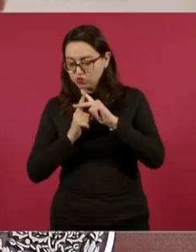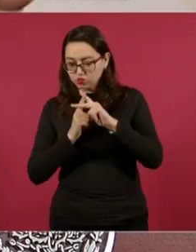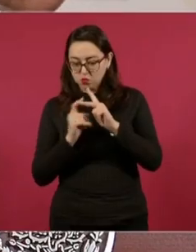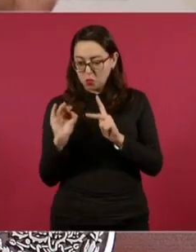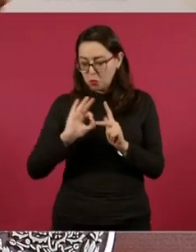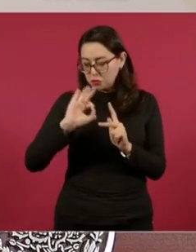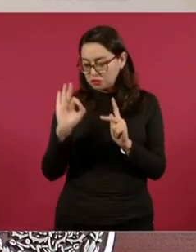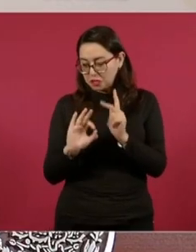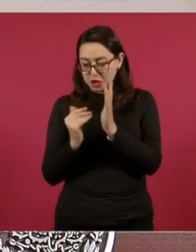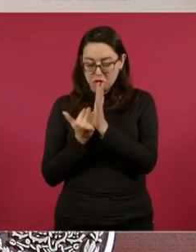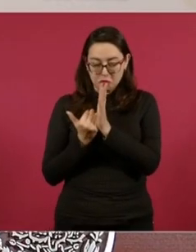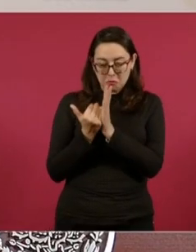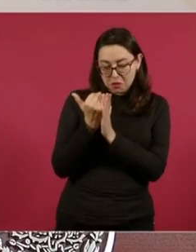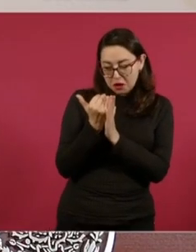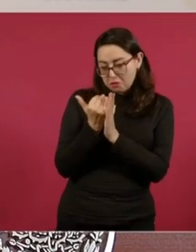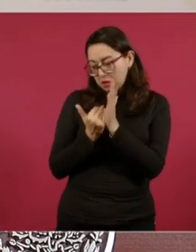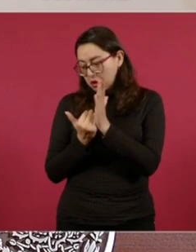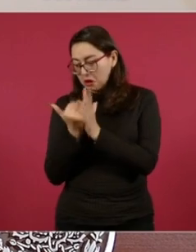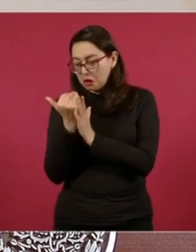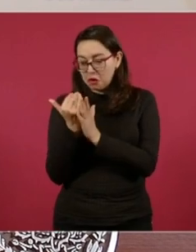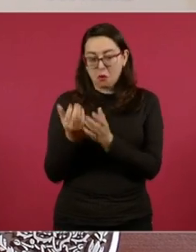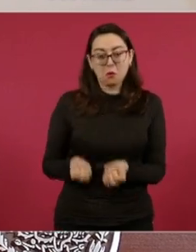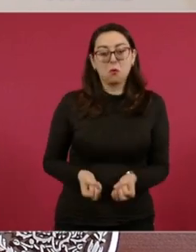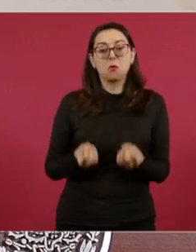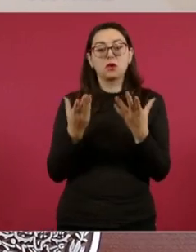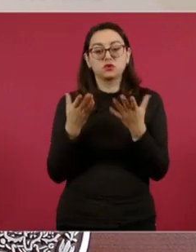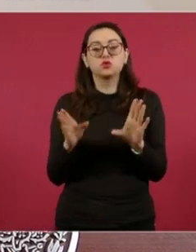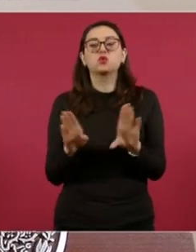cómo empiezan. Ustedes ven